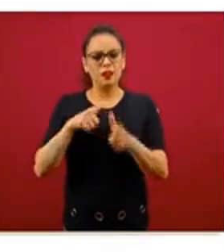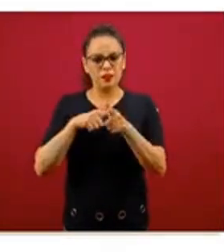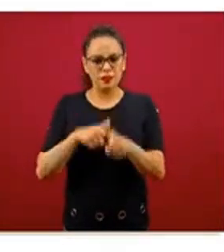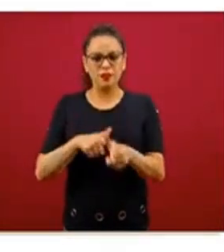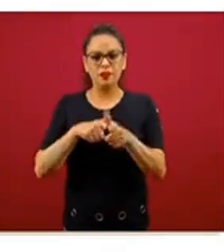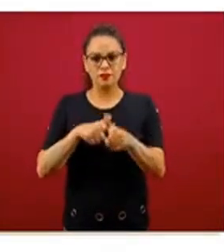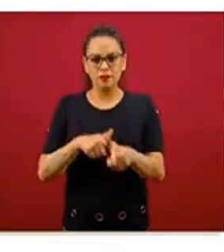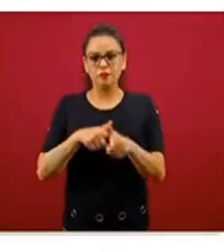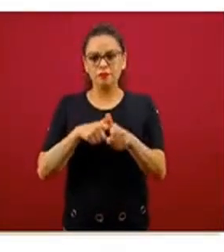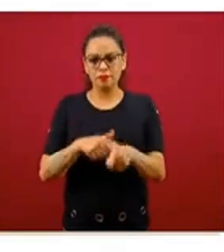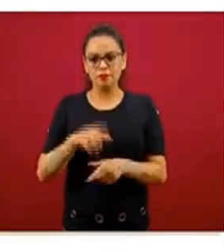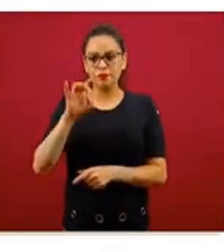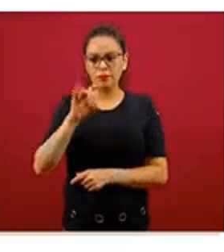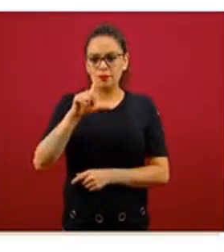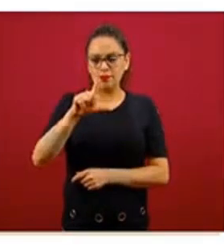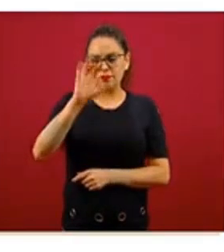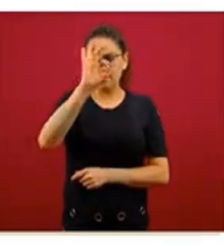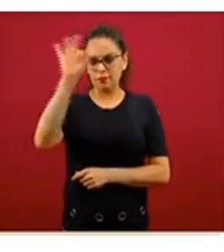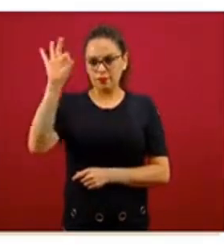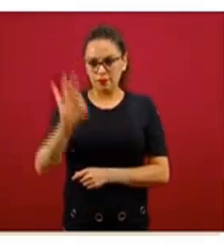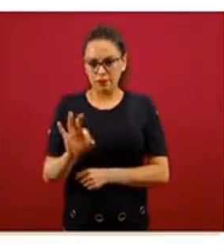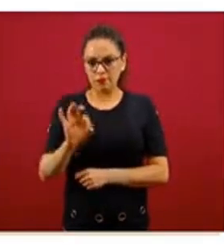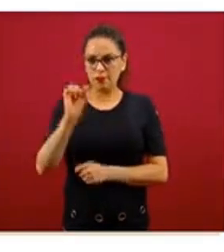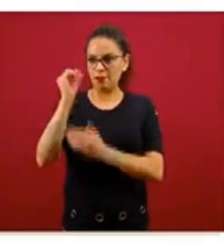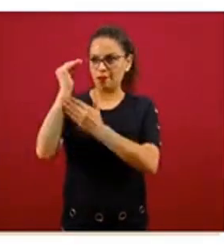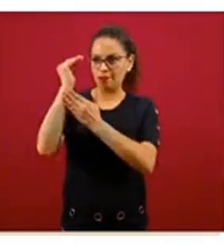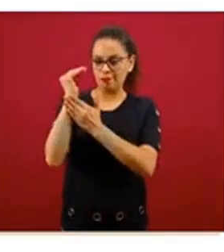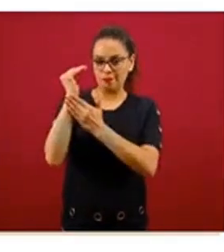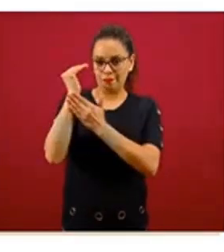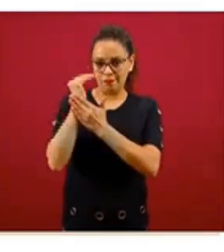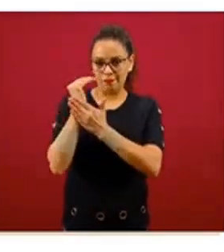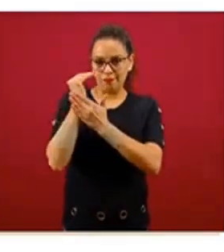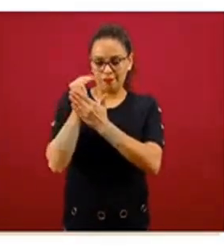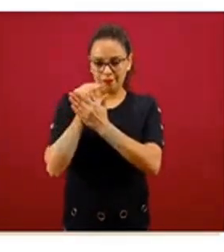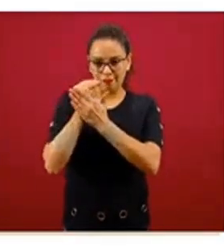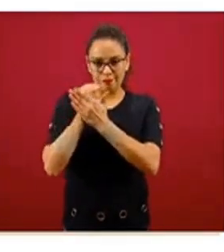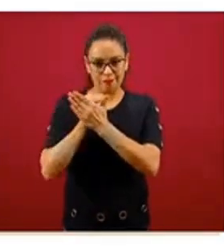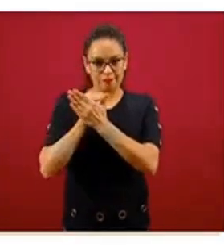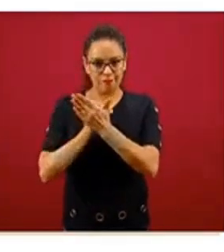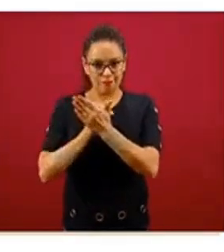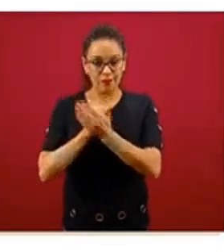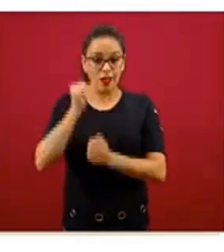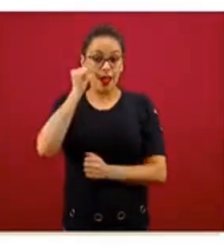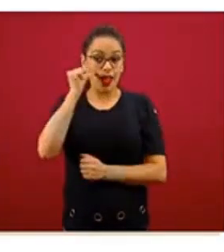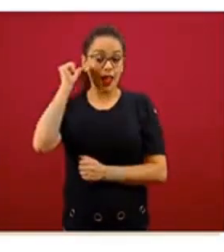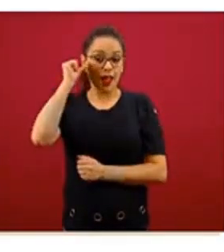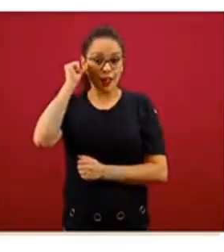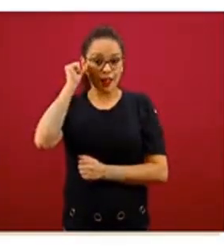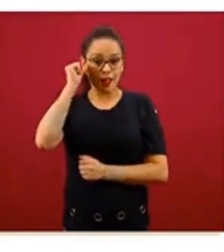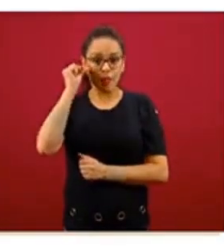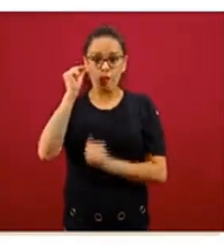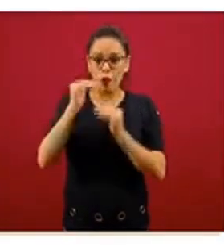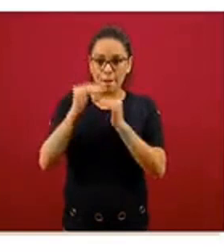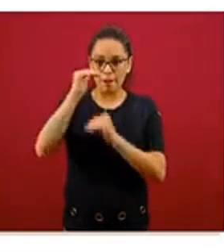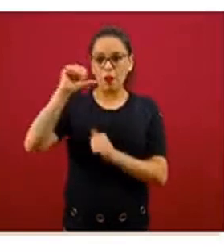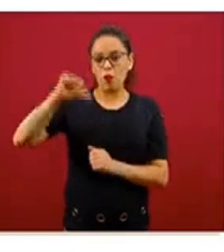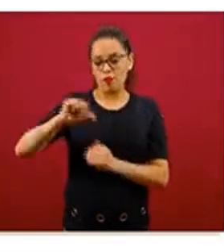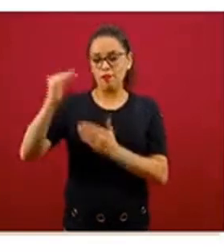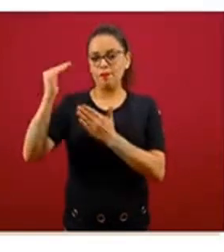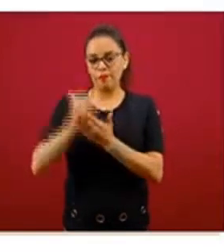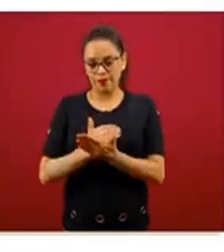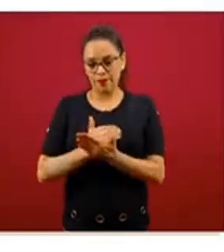miren, 37%, son 2 puntos porcentuales menos a los que veíamos el día de ayer, y vemos cómo la región de las